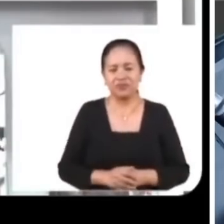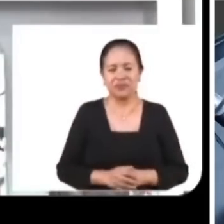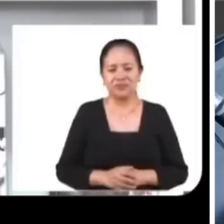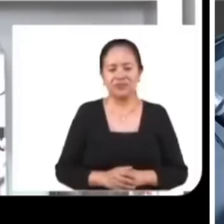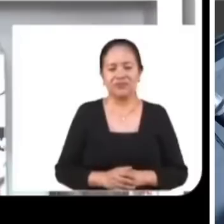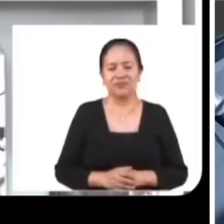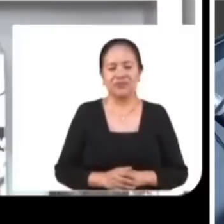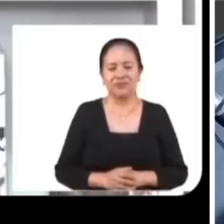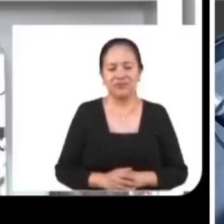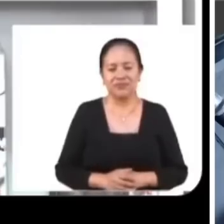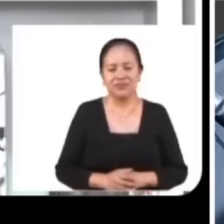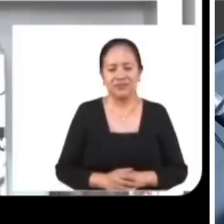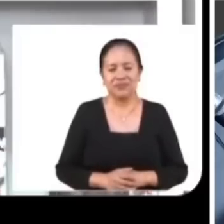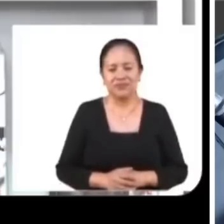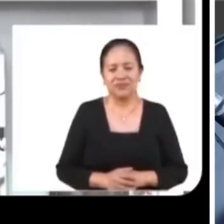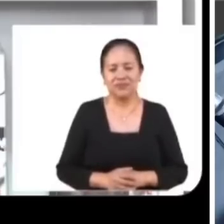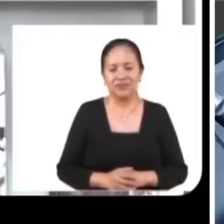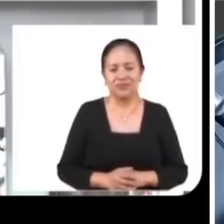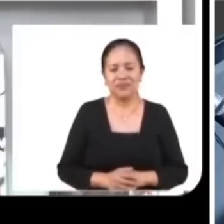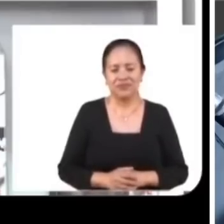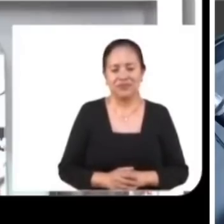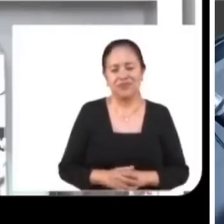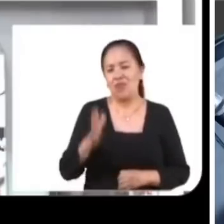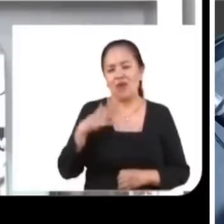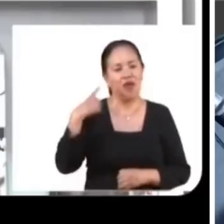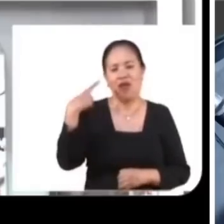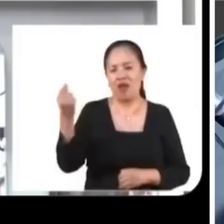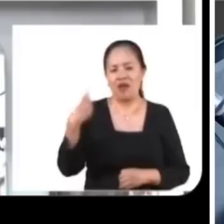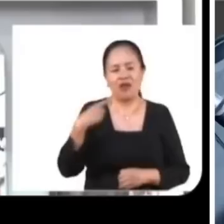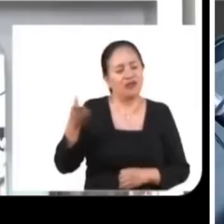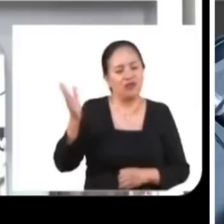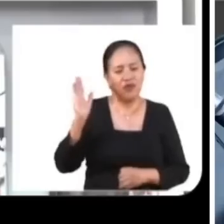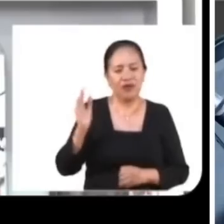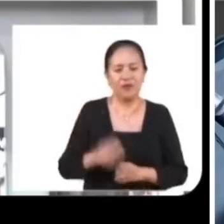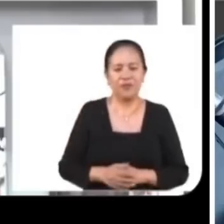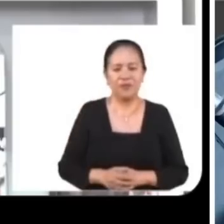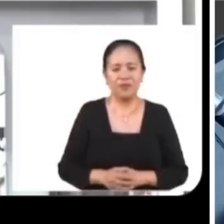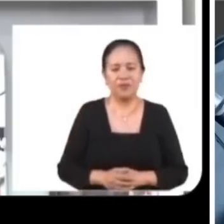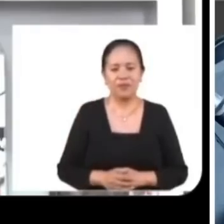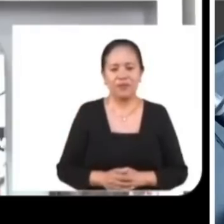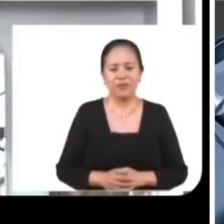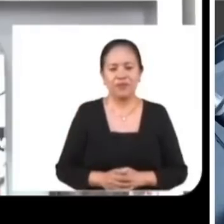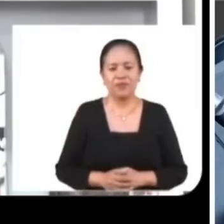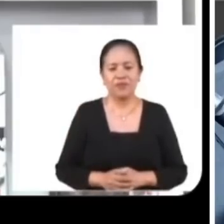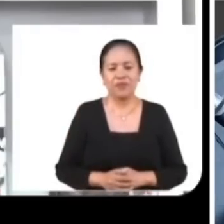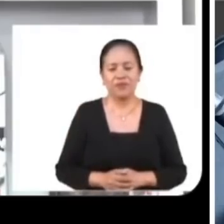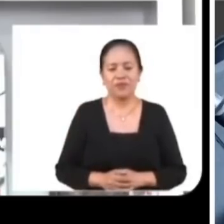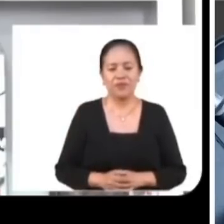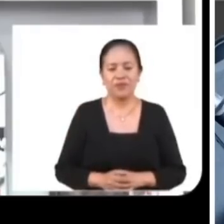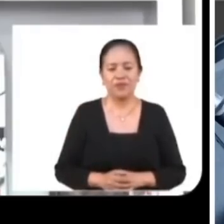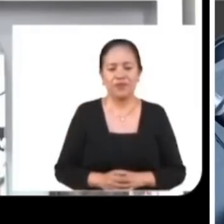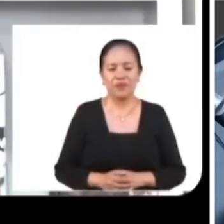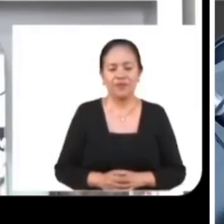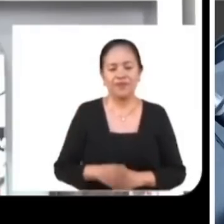para seguir criticando al presidente López Obrador para aquellos que defendieron la Nine hoy